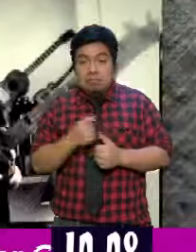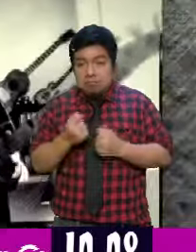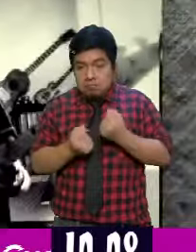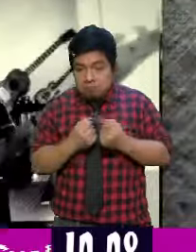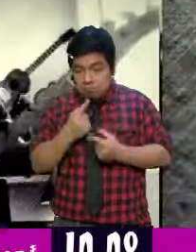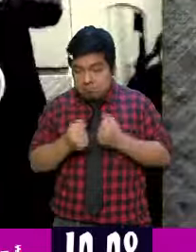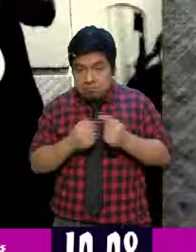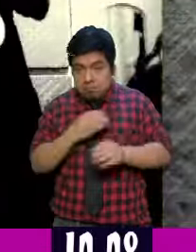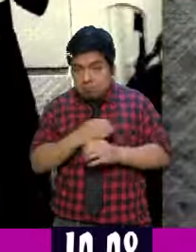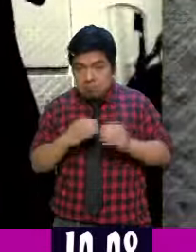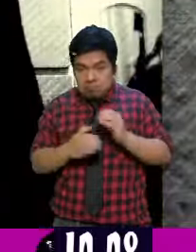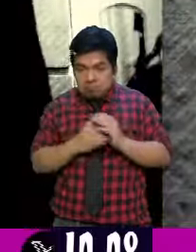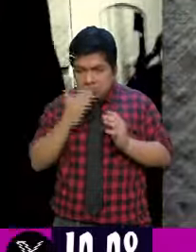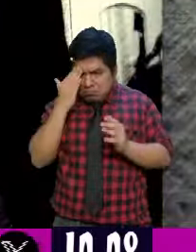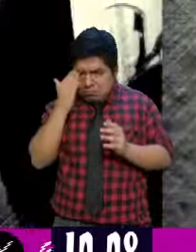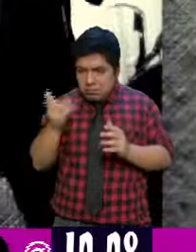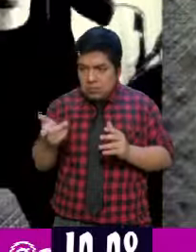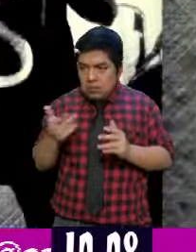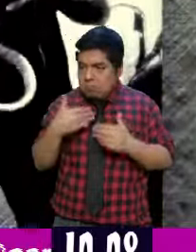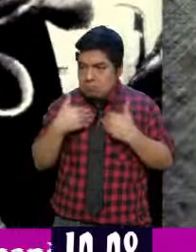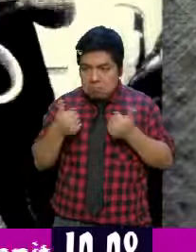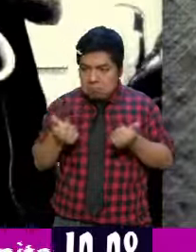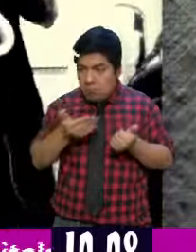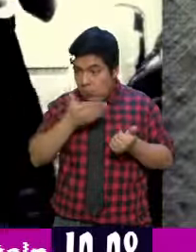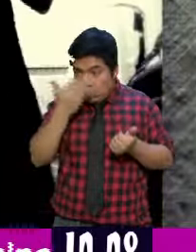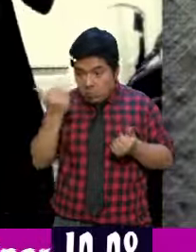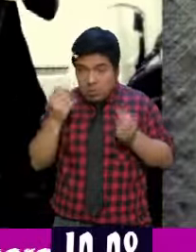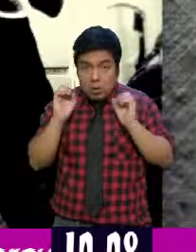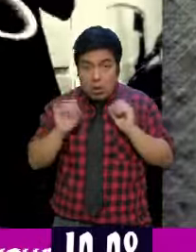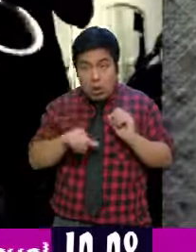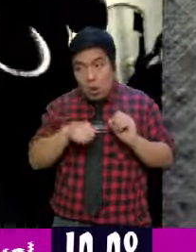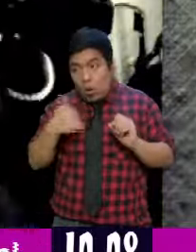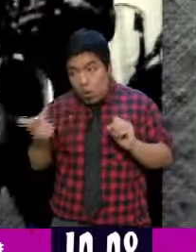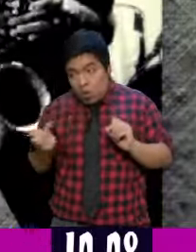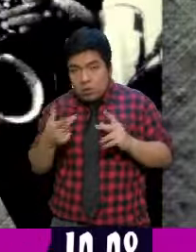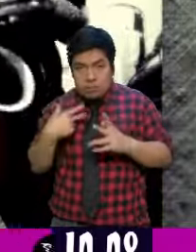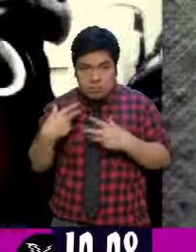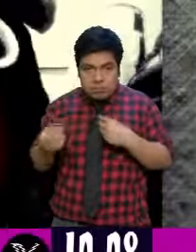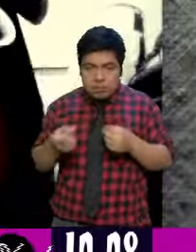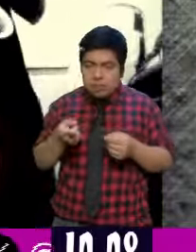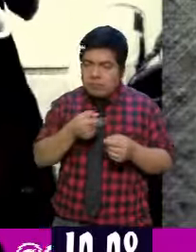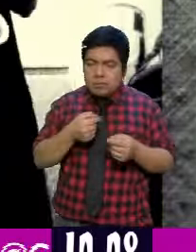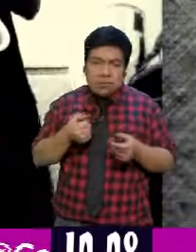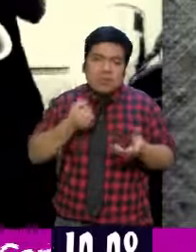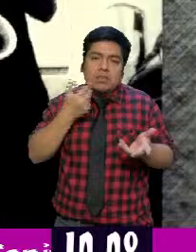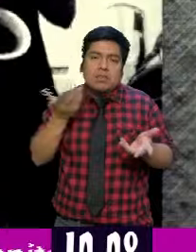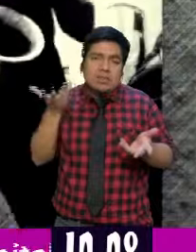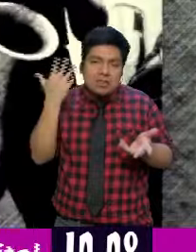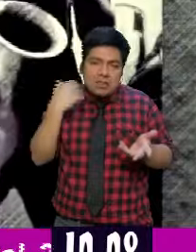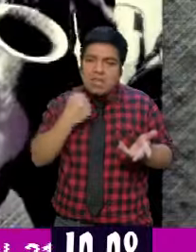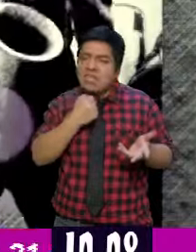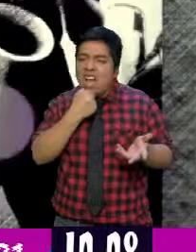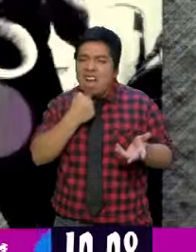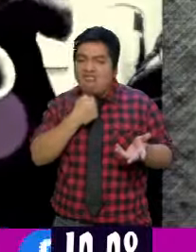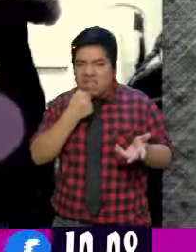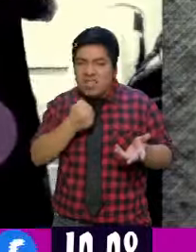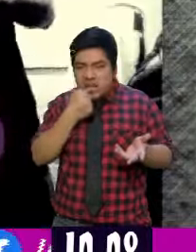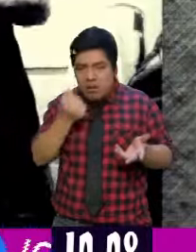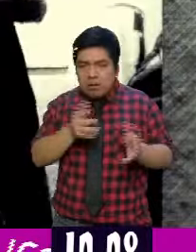que de las que no estábamos enterados o de las que no estaban enterados otros, pues. Claro, pero ustedes son unos viejos lobos de mar, digámoslo. De bar.